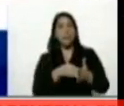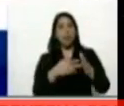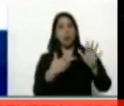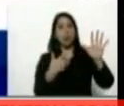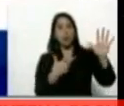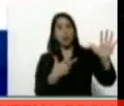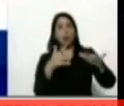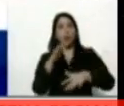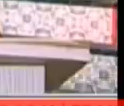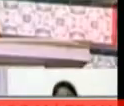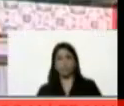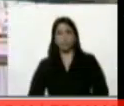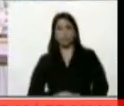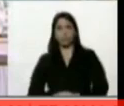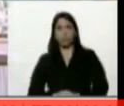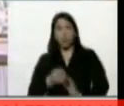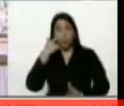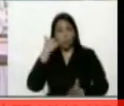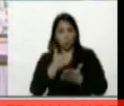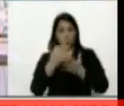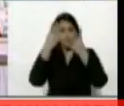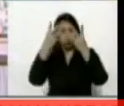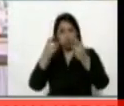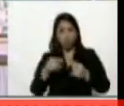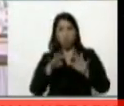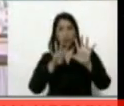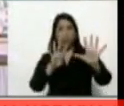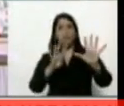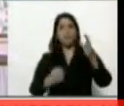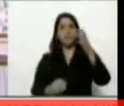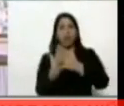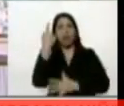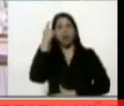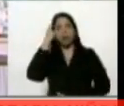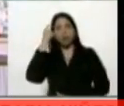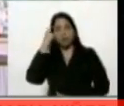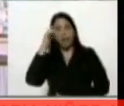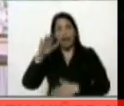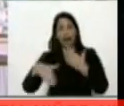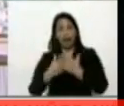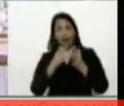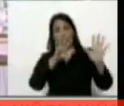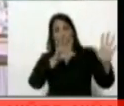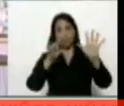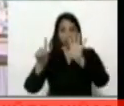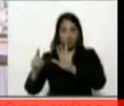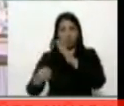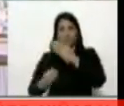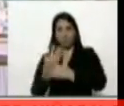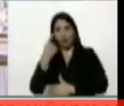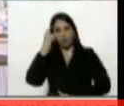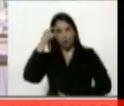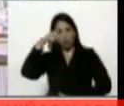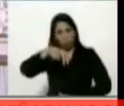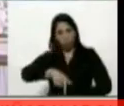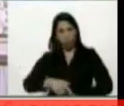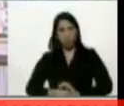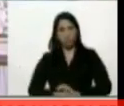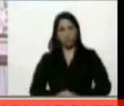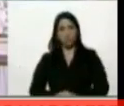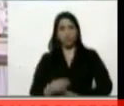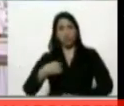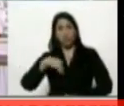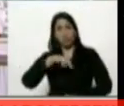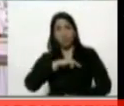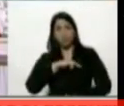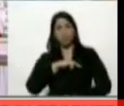nombre impronunciable que recordamos la semana pasada. Y esta empresa, que se la sacaron de un sombrero de mago y la